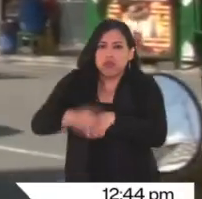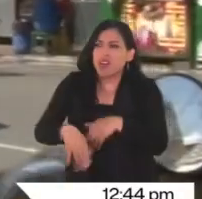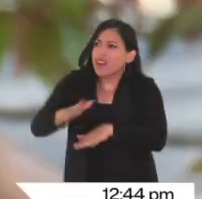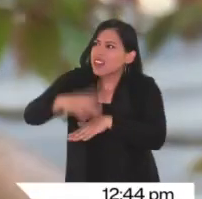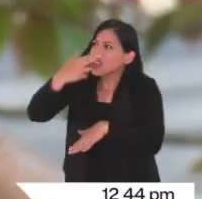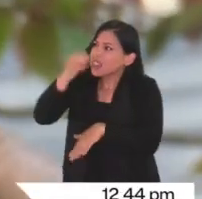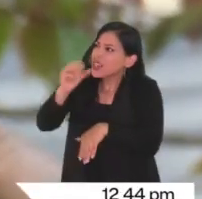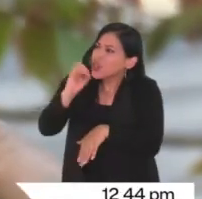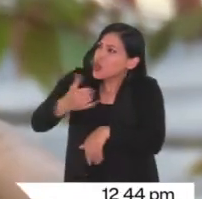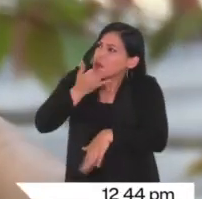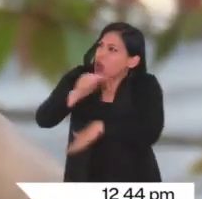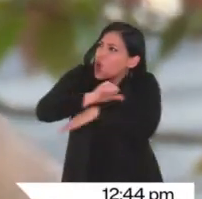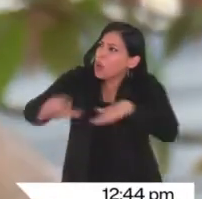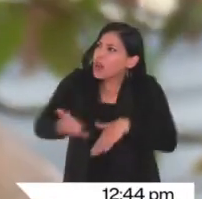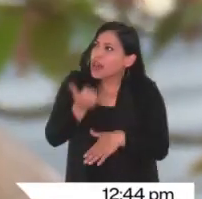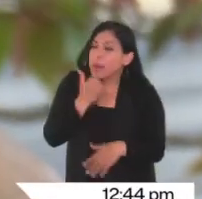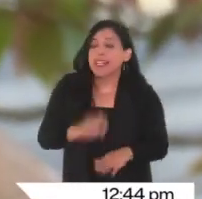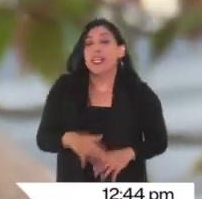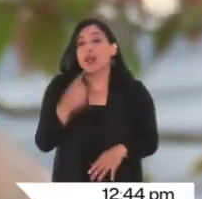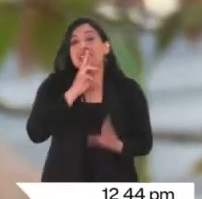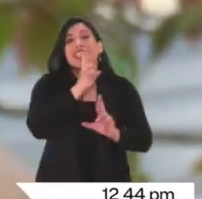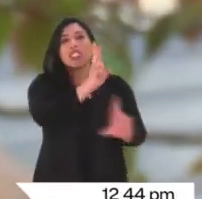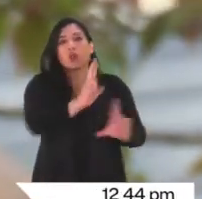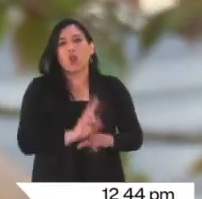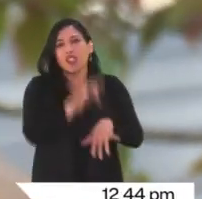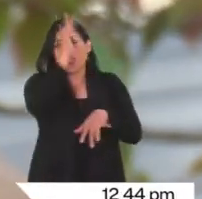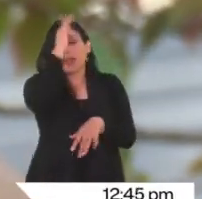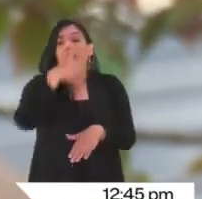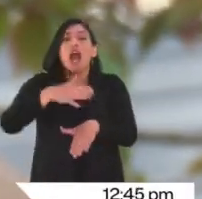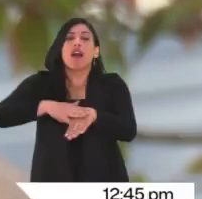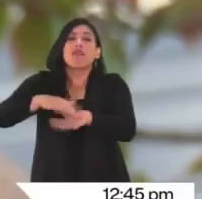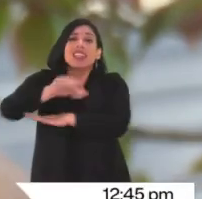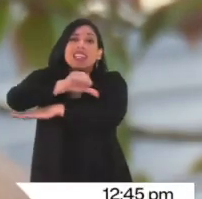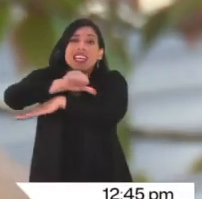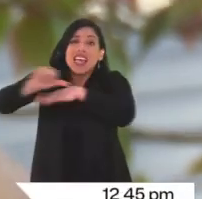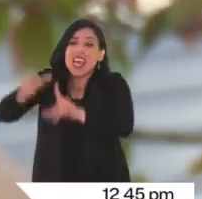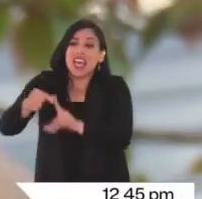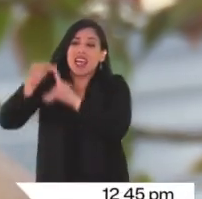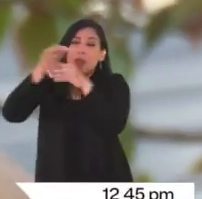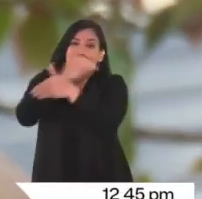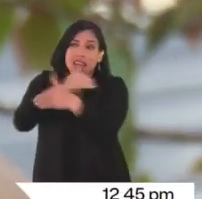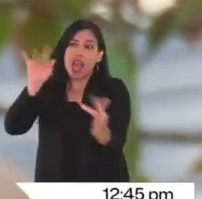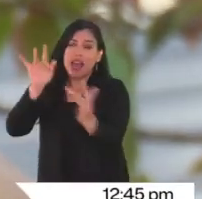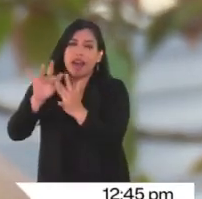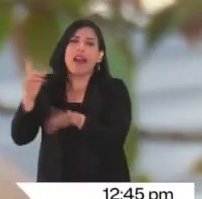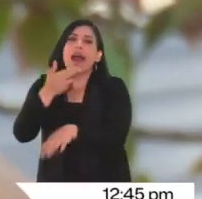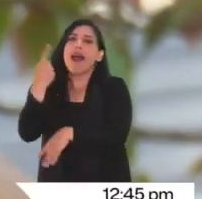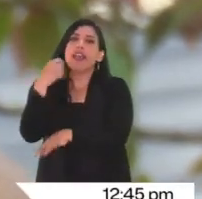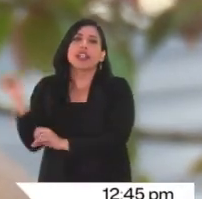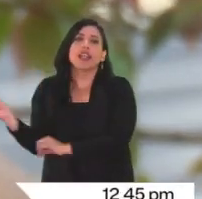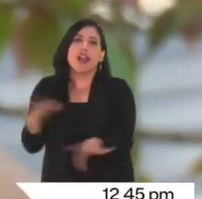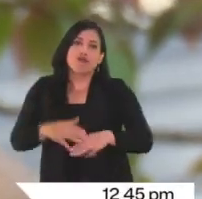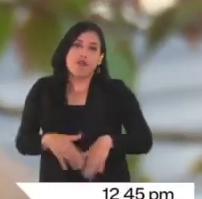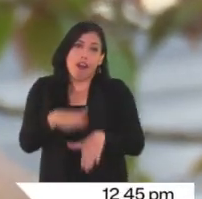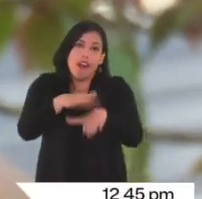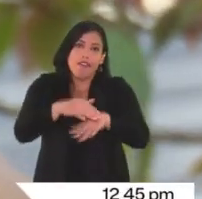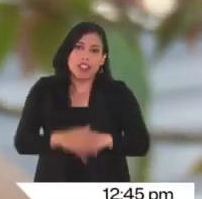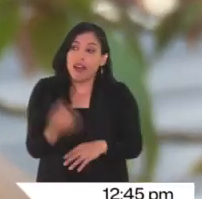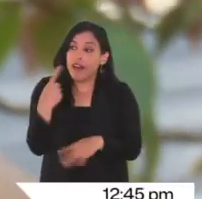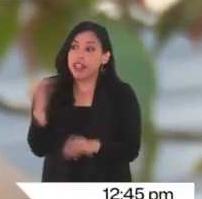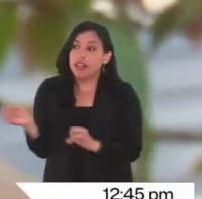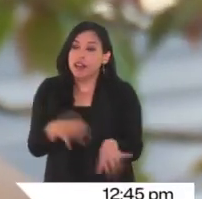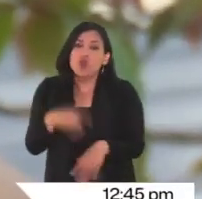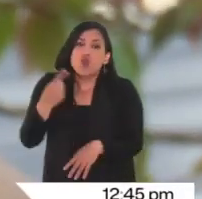niño no lo operan? Y me dice, lo que pasa es que el cirujano pediatra que había aquí renunció ayer. Renunció